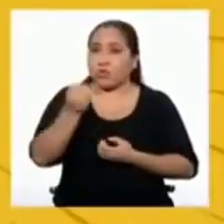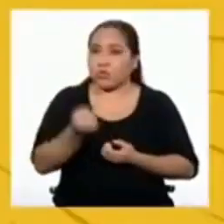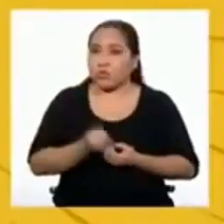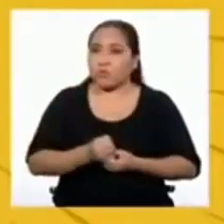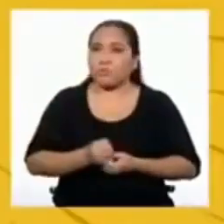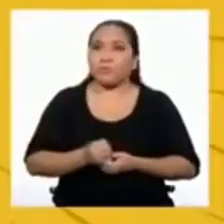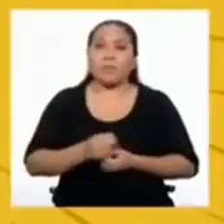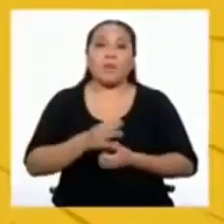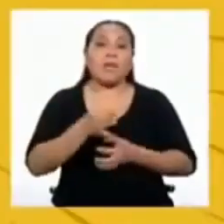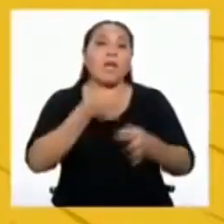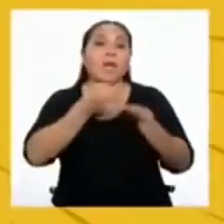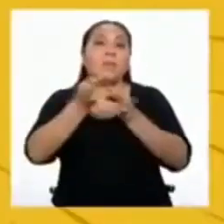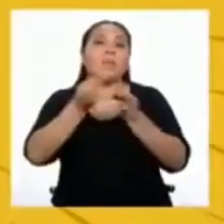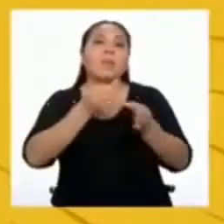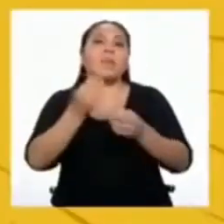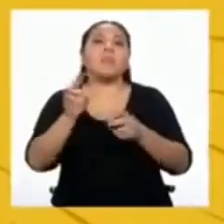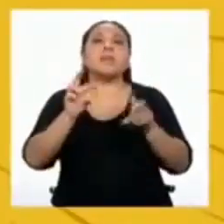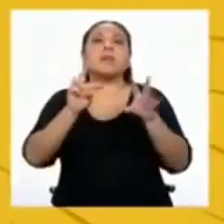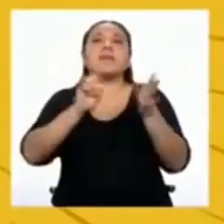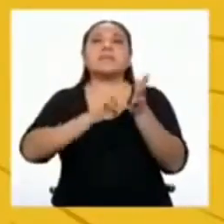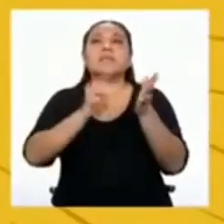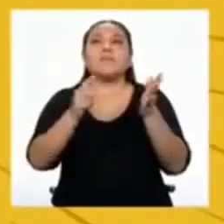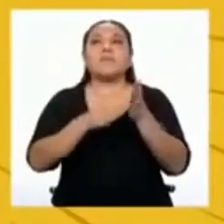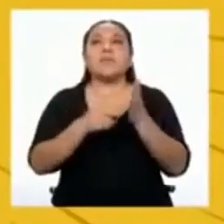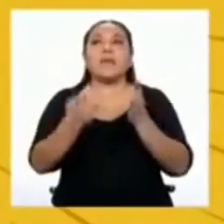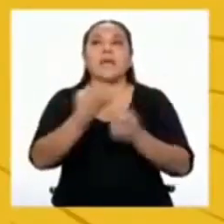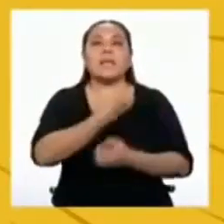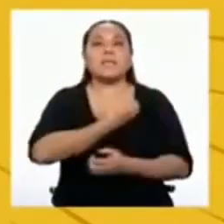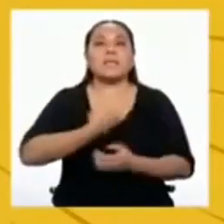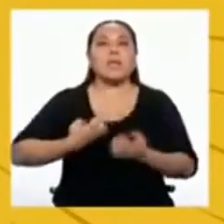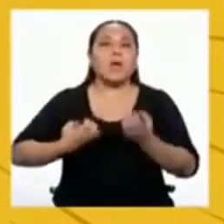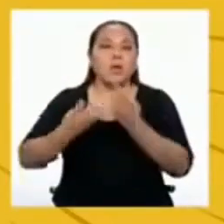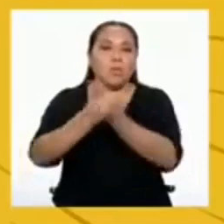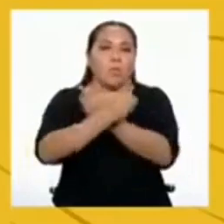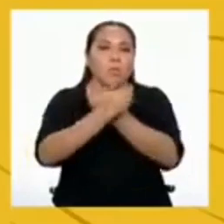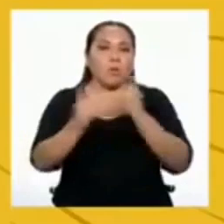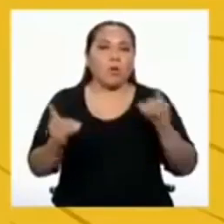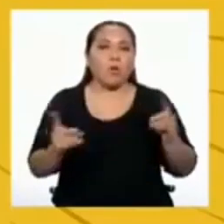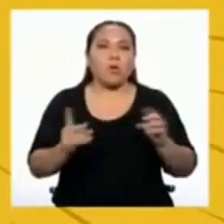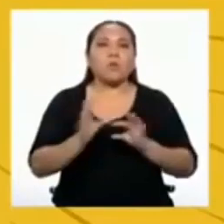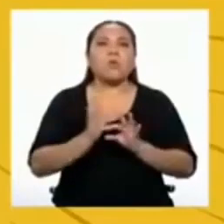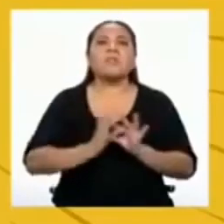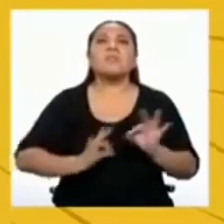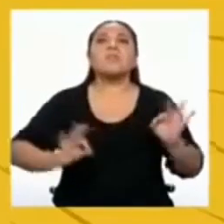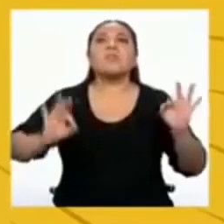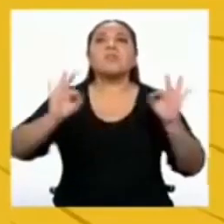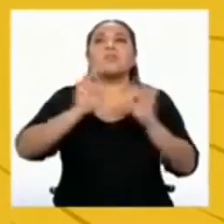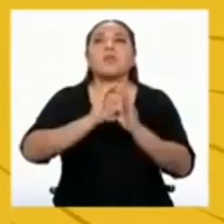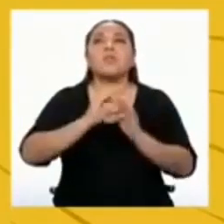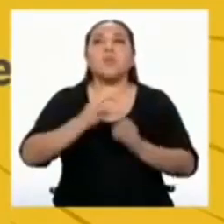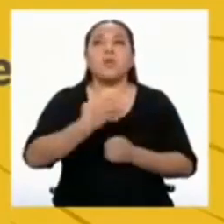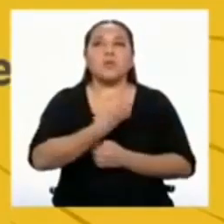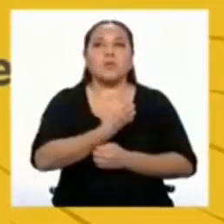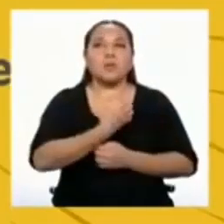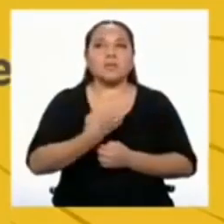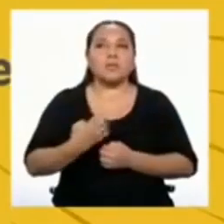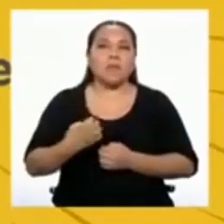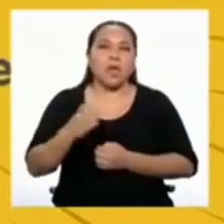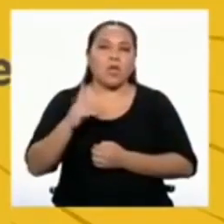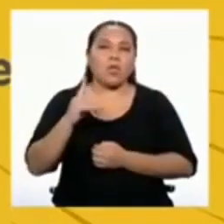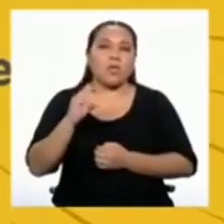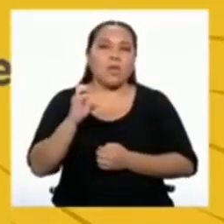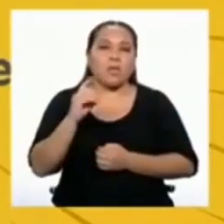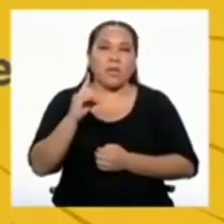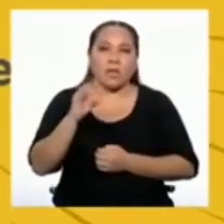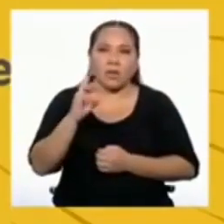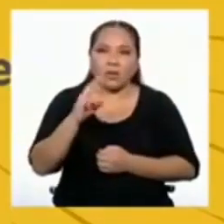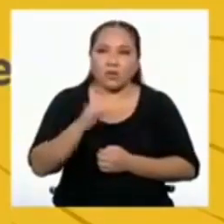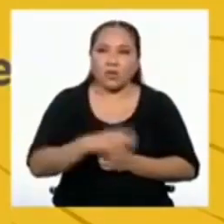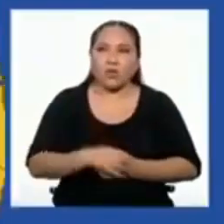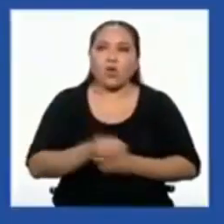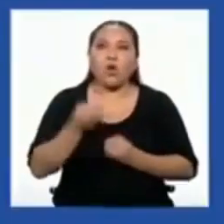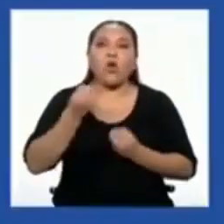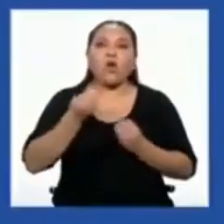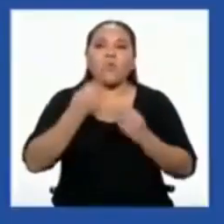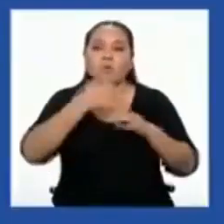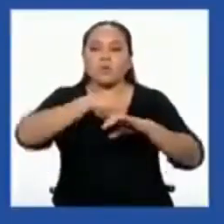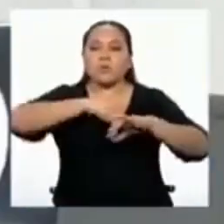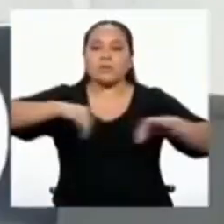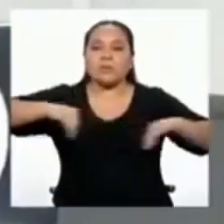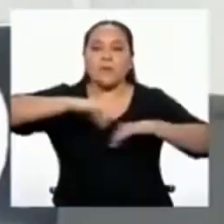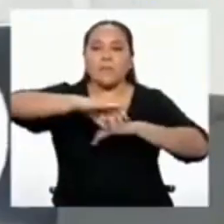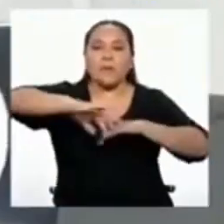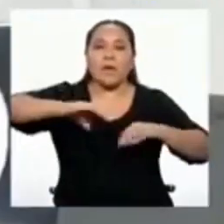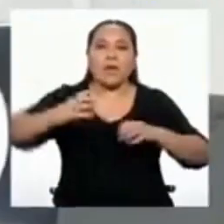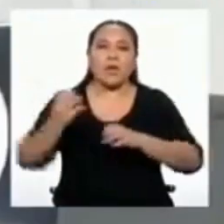Hablamos sobre qué es un Estado democrático, cuál es la importancia del Estado de Derecho y cómo se separan los poderes en el